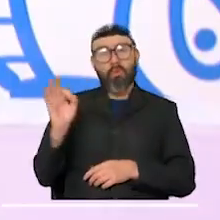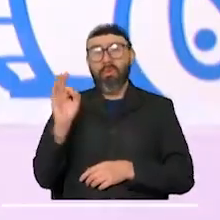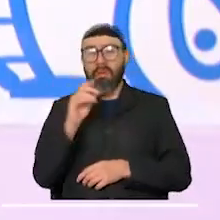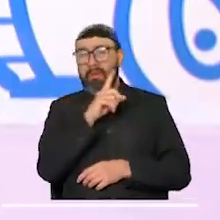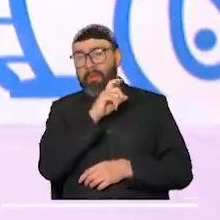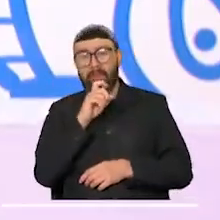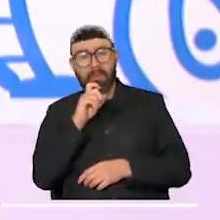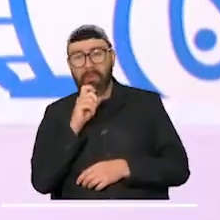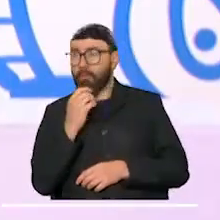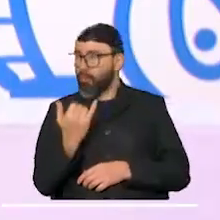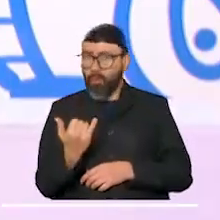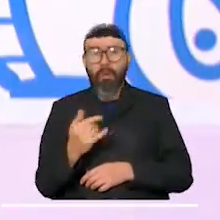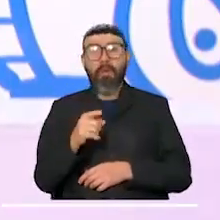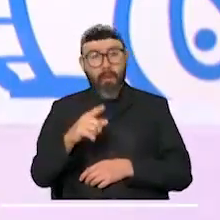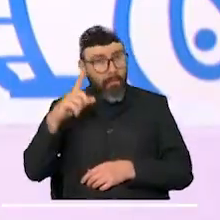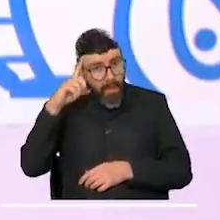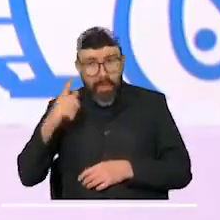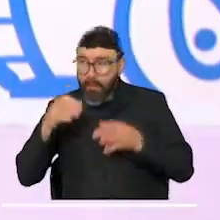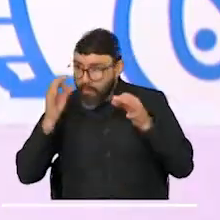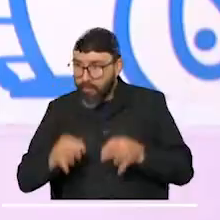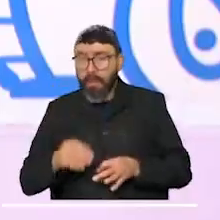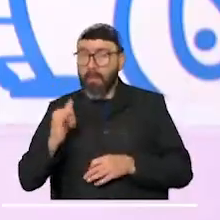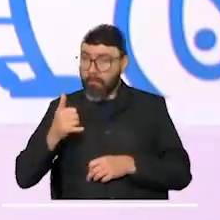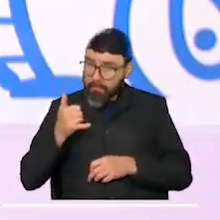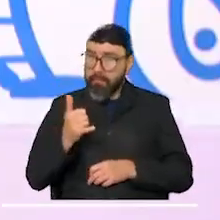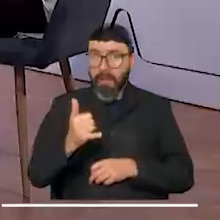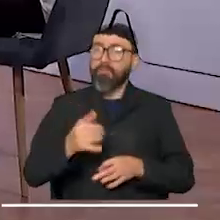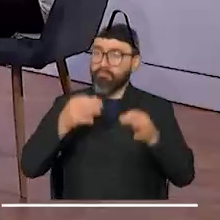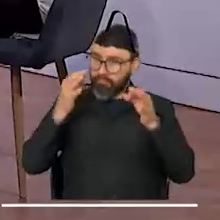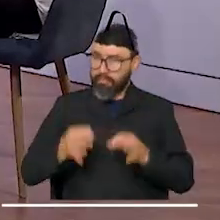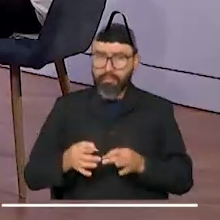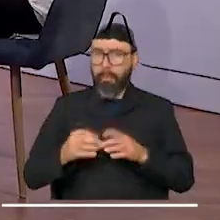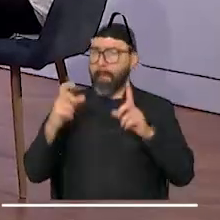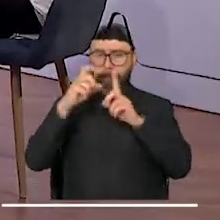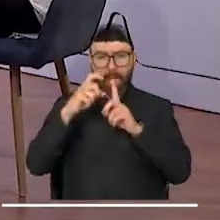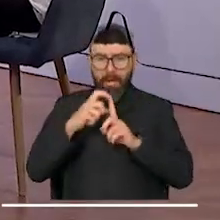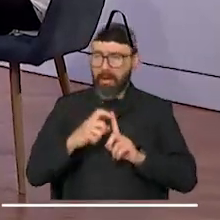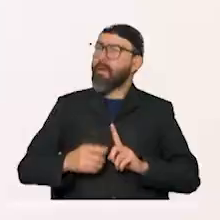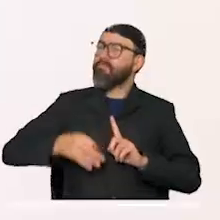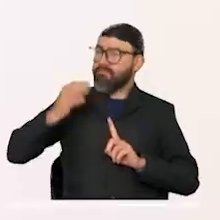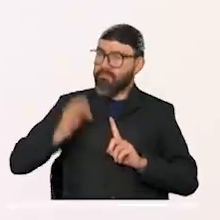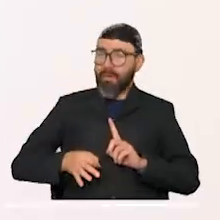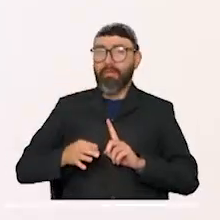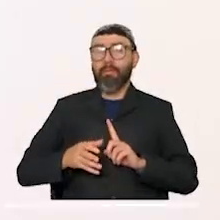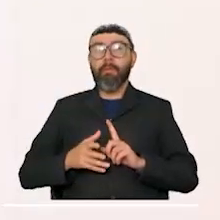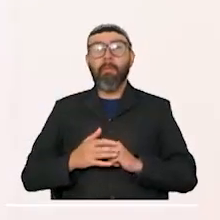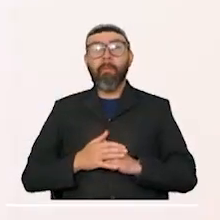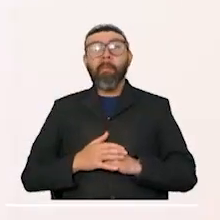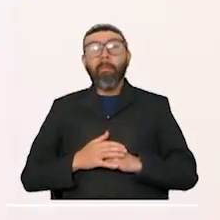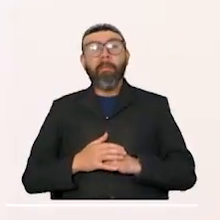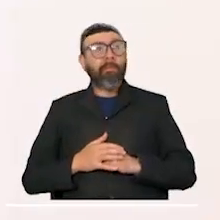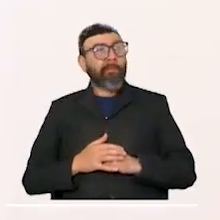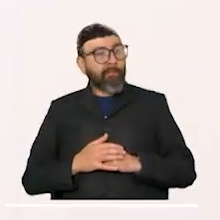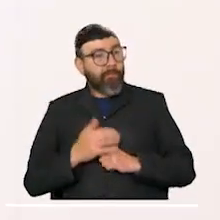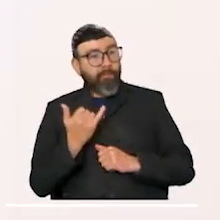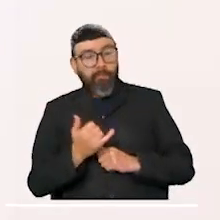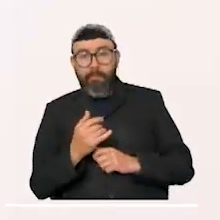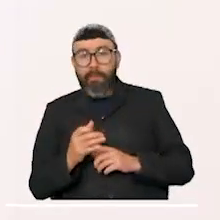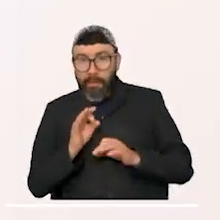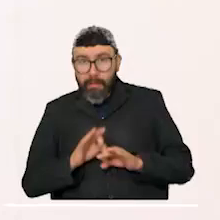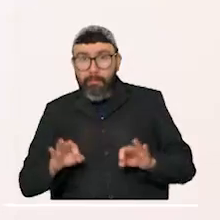la vagina la penetración es la penetración y sea lo que sea Claro que sí está es muy importante